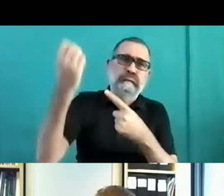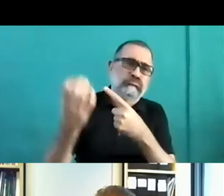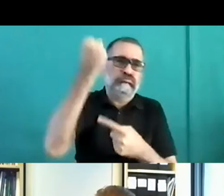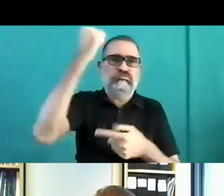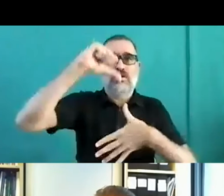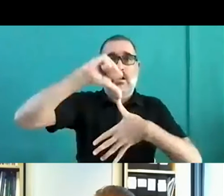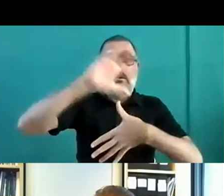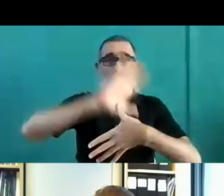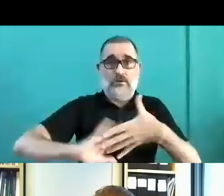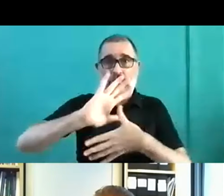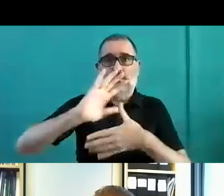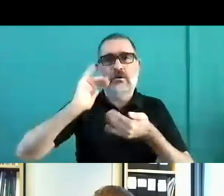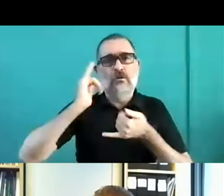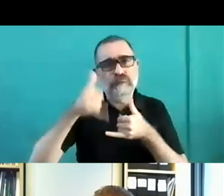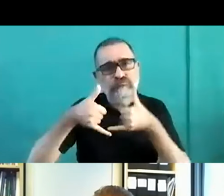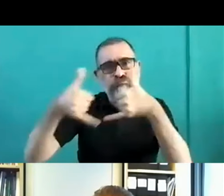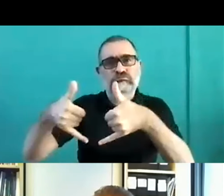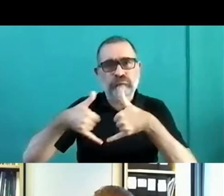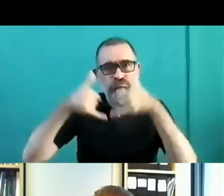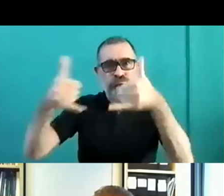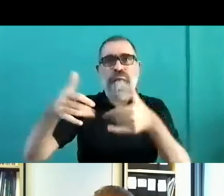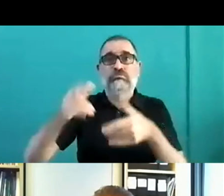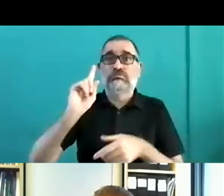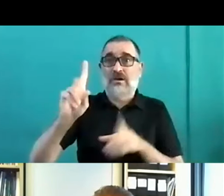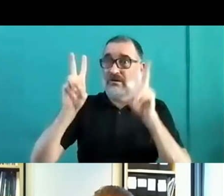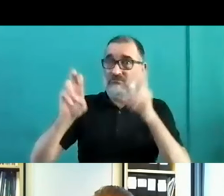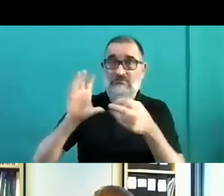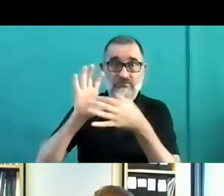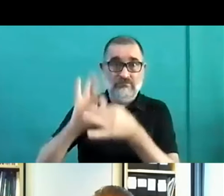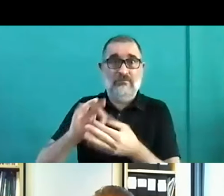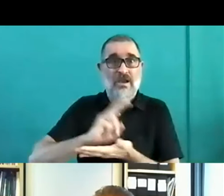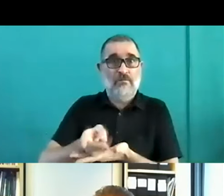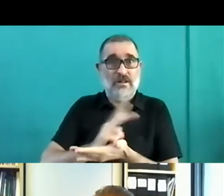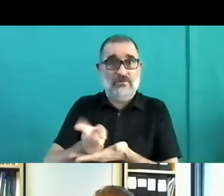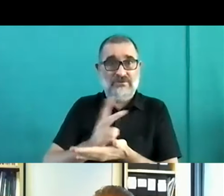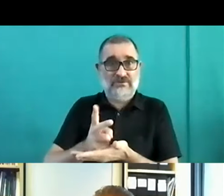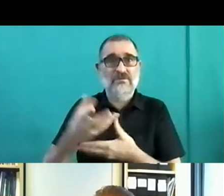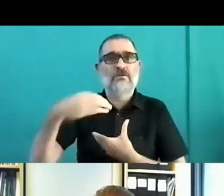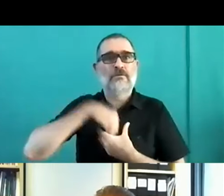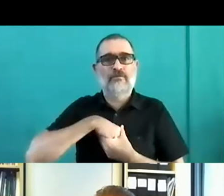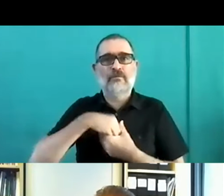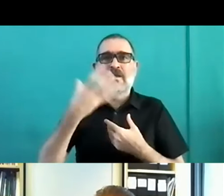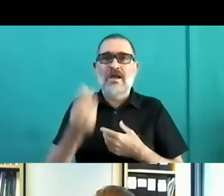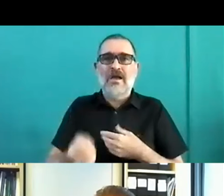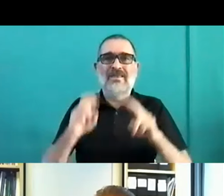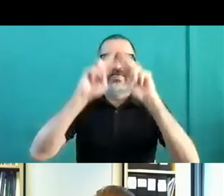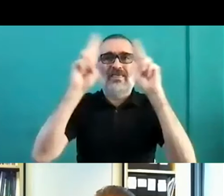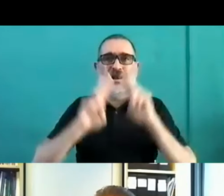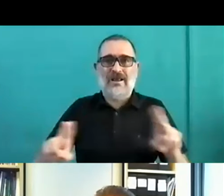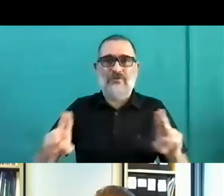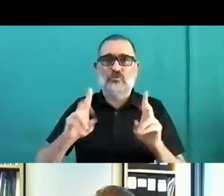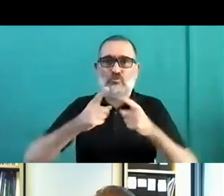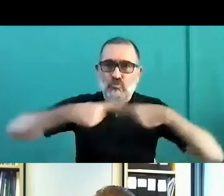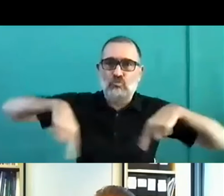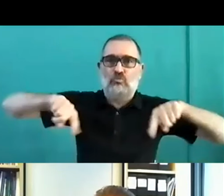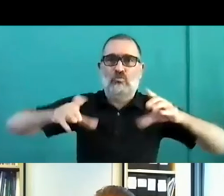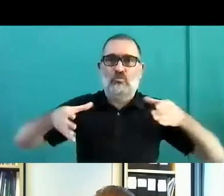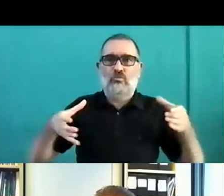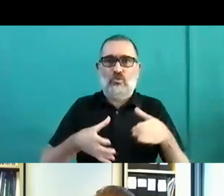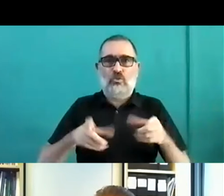también ha escrito un libro, el libro que se llama Vivir a Pleno, patrocinado también por la Liga Chilena de Epilepsia